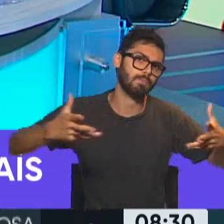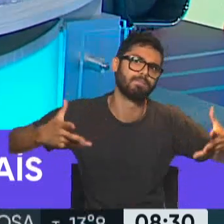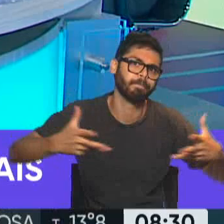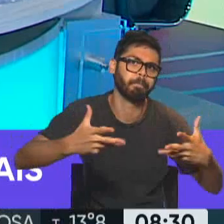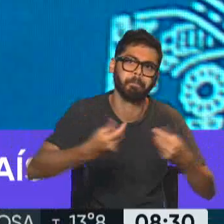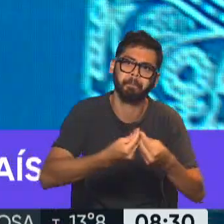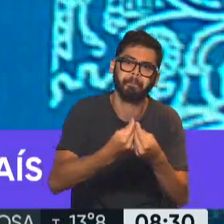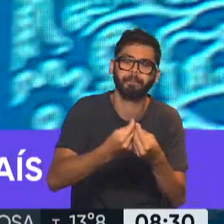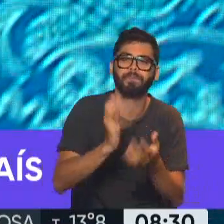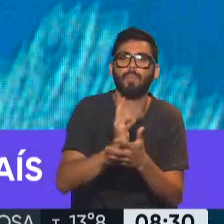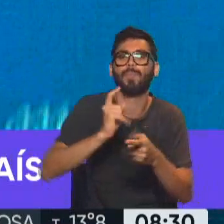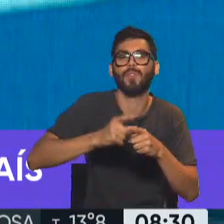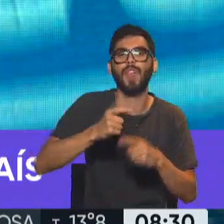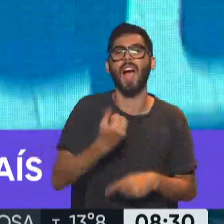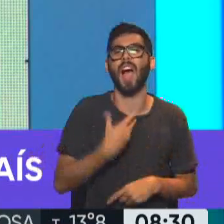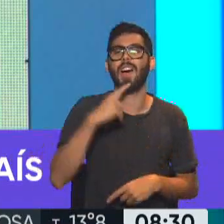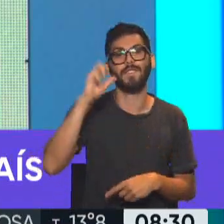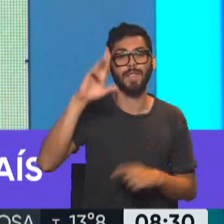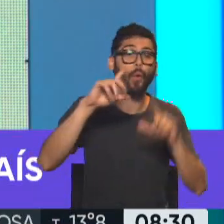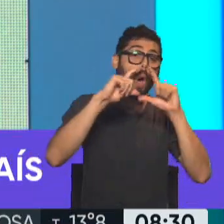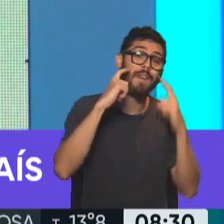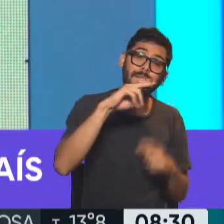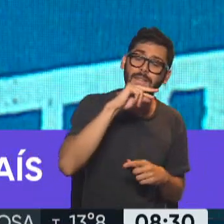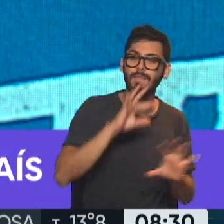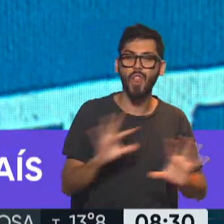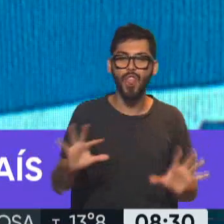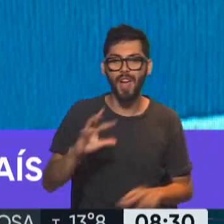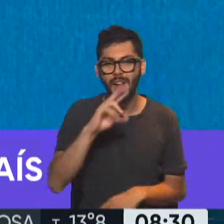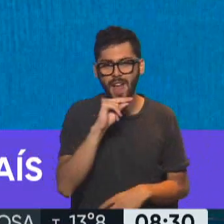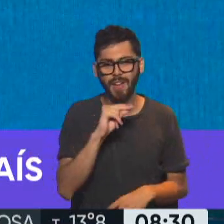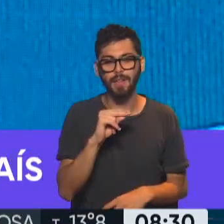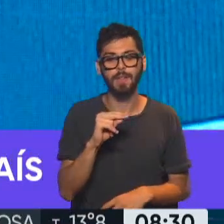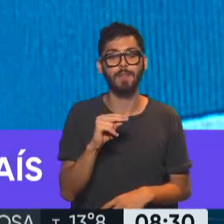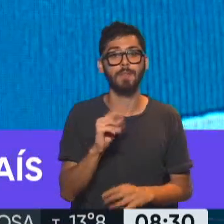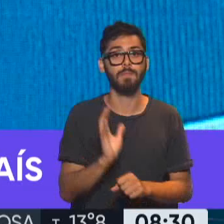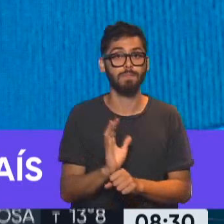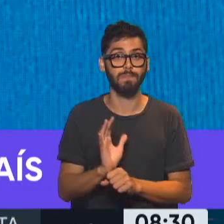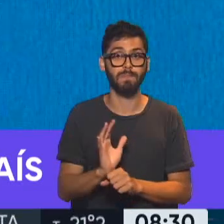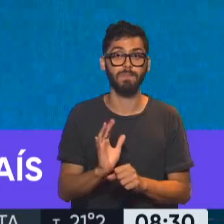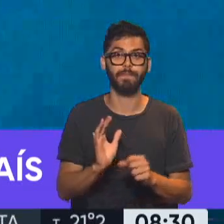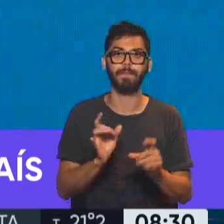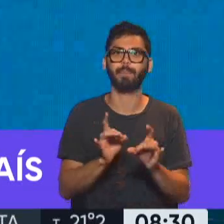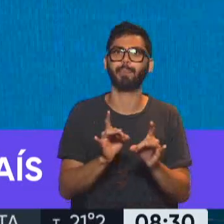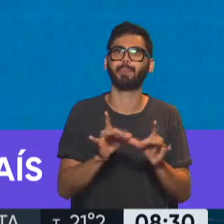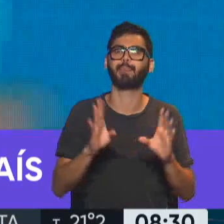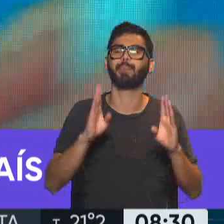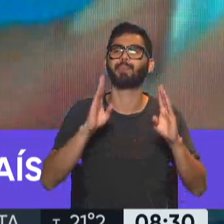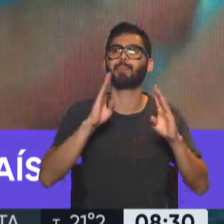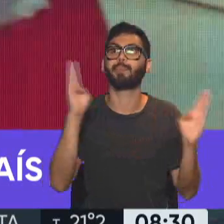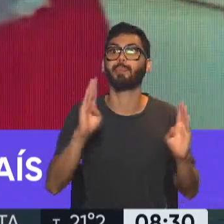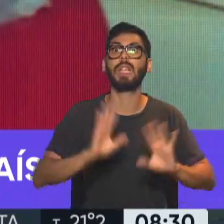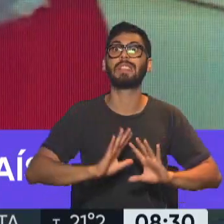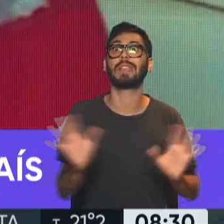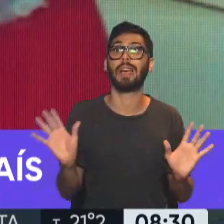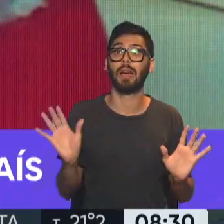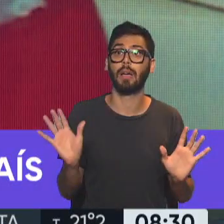en los denominados after, sin barbijo, sin distancia social. Es decir, ¿es factible pensar que el pico ya pasó sin tener todavía las